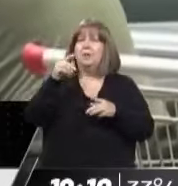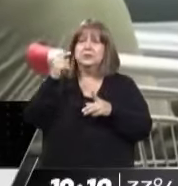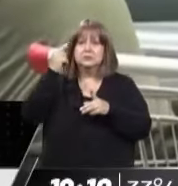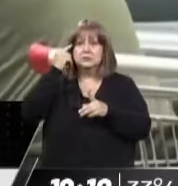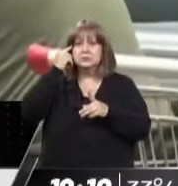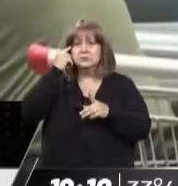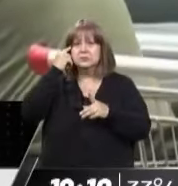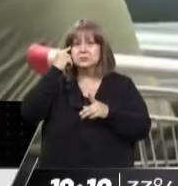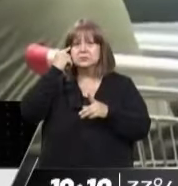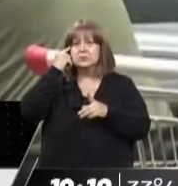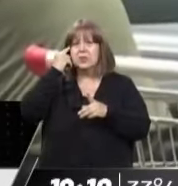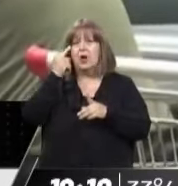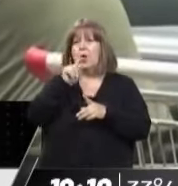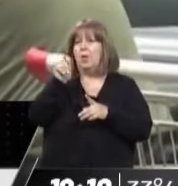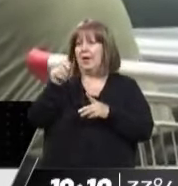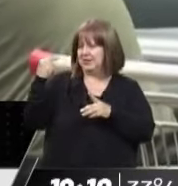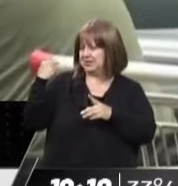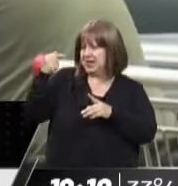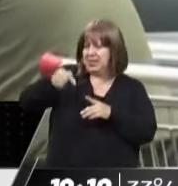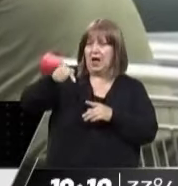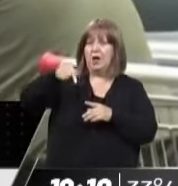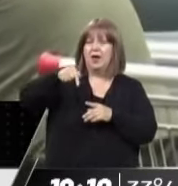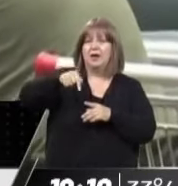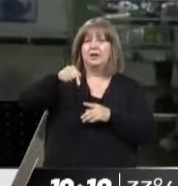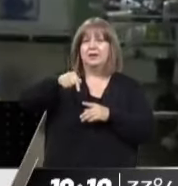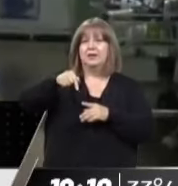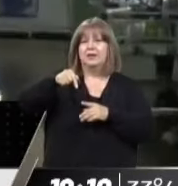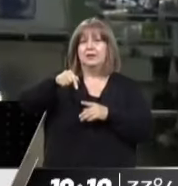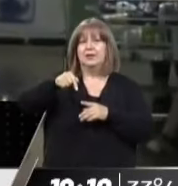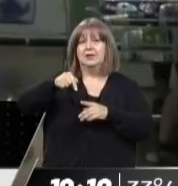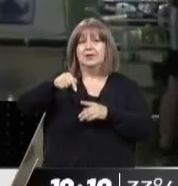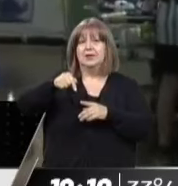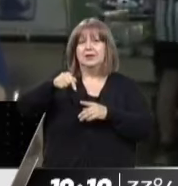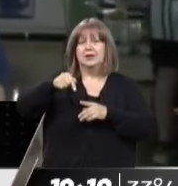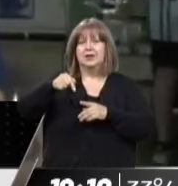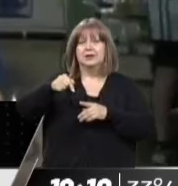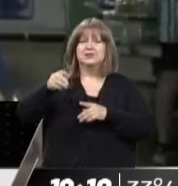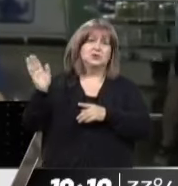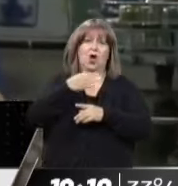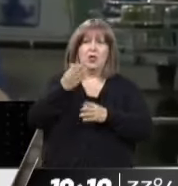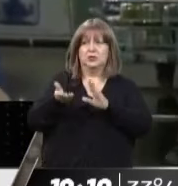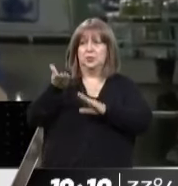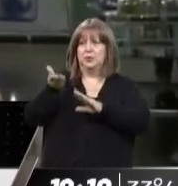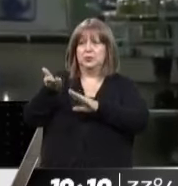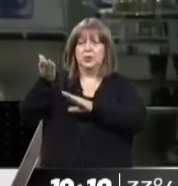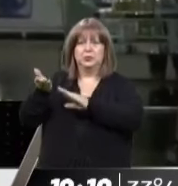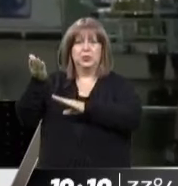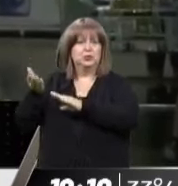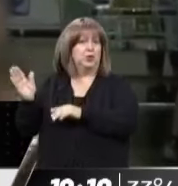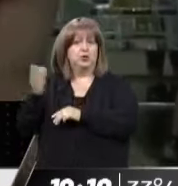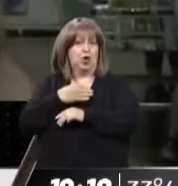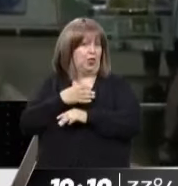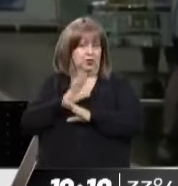de, qué sé, de un mes a la fecha, sabemos que no hay nada que no se mantenga como corresponde.